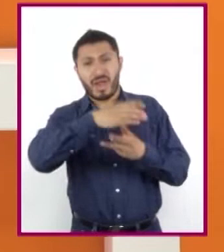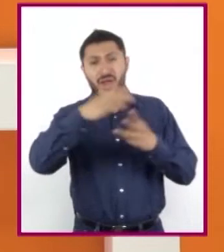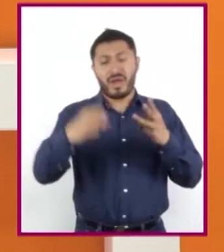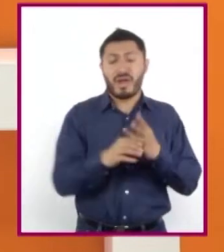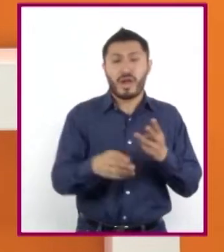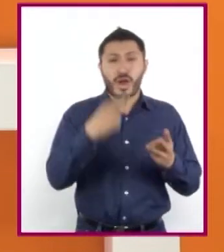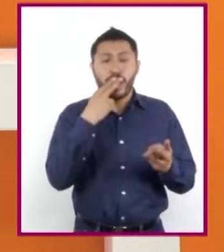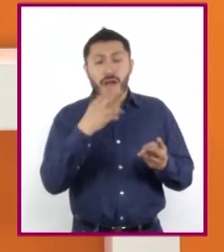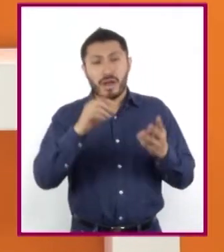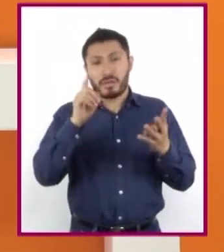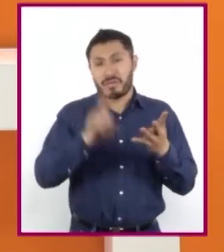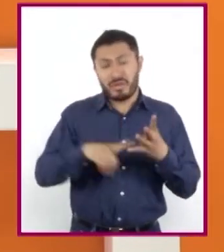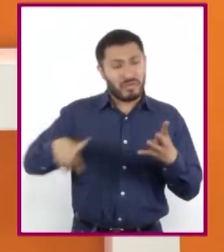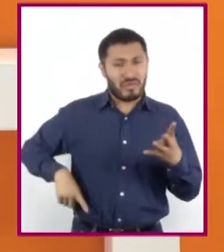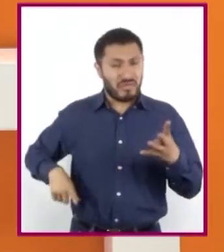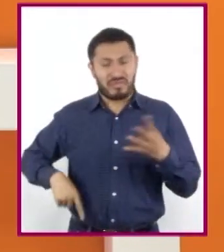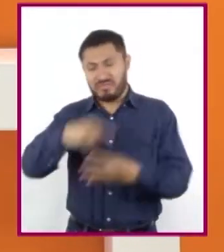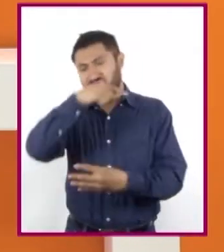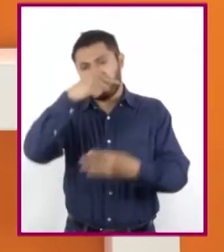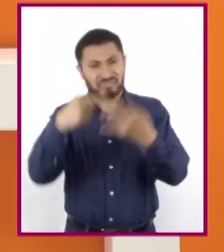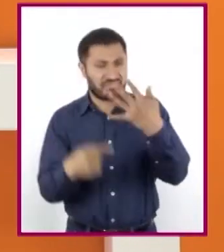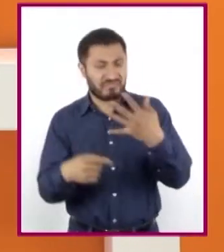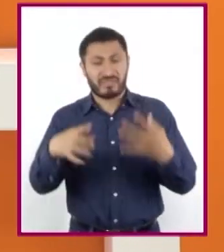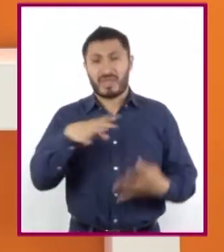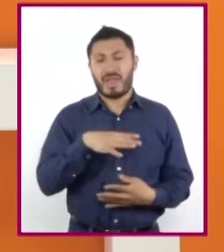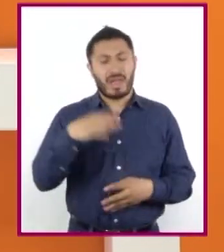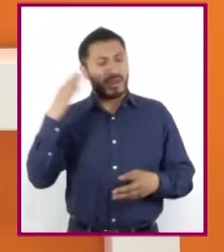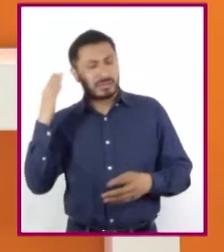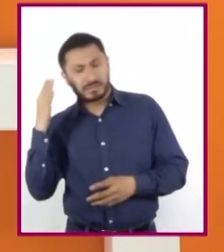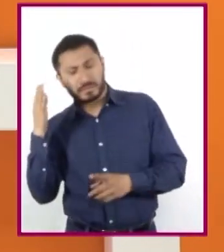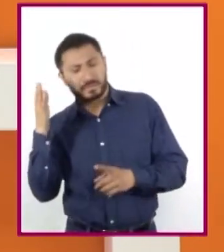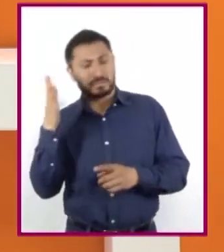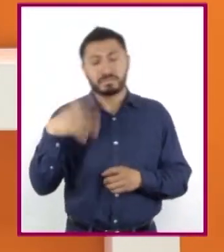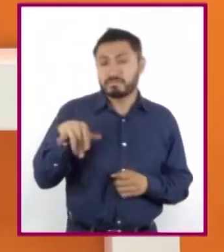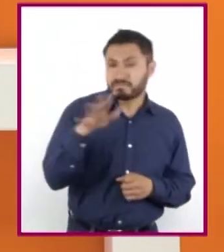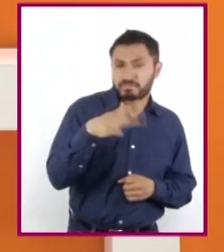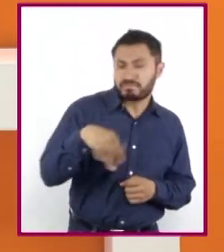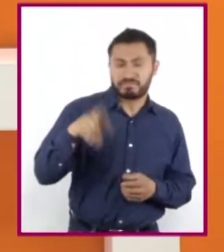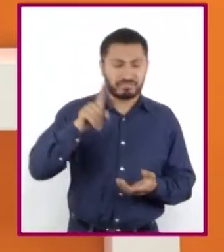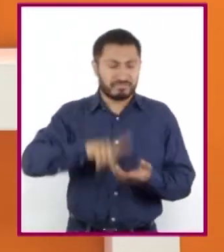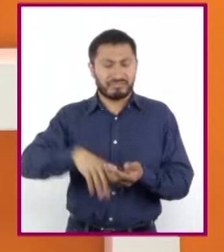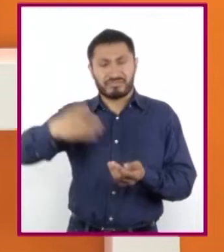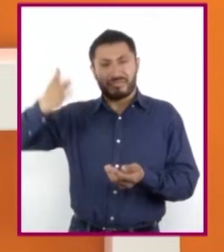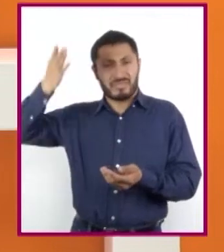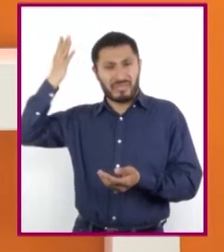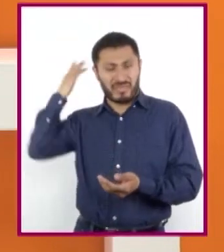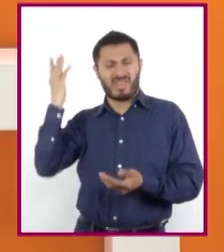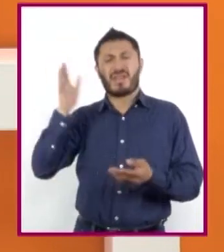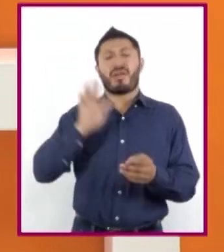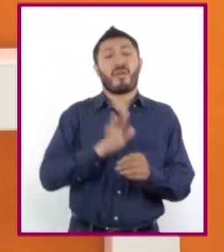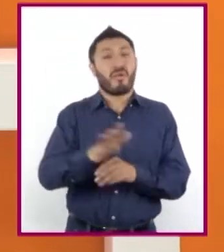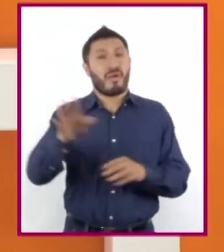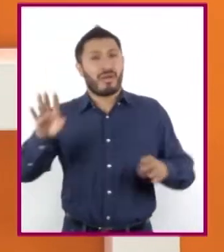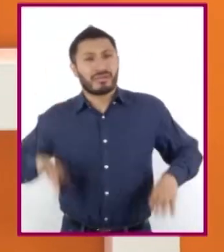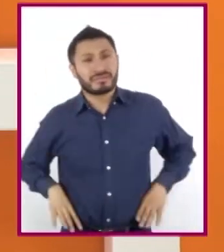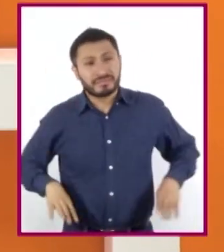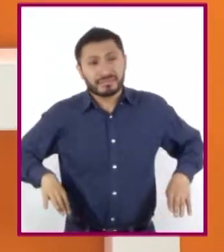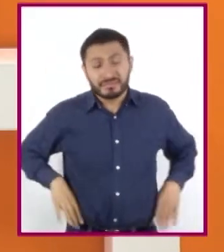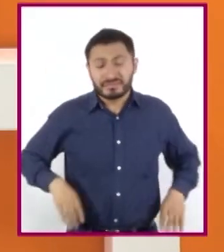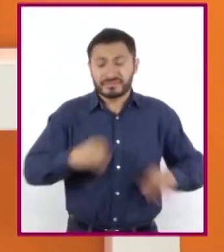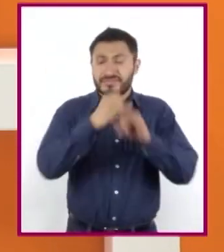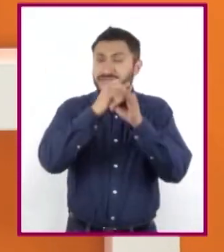la forma de gobierno que tenemos, debemos buscar en el pasado las pistas e indicios que nos den